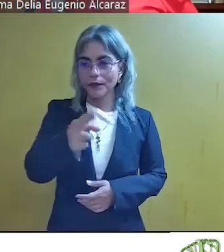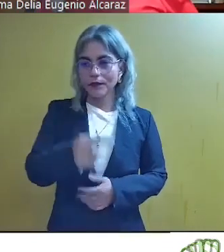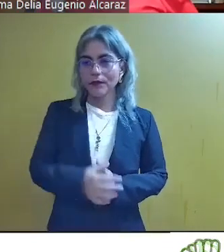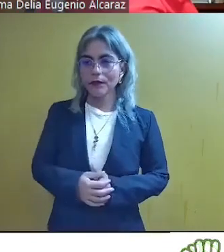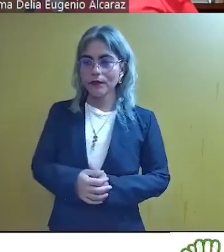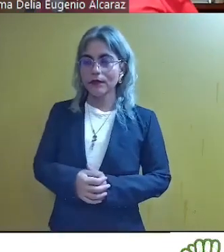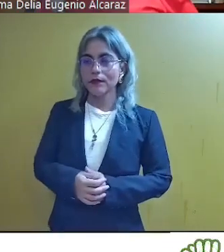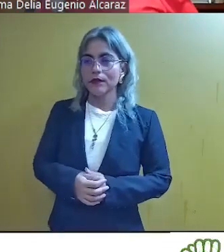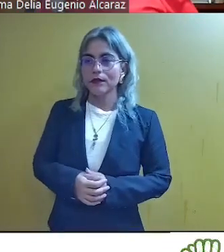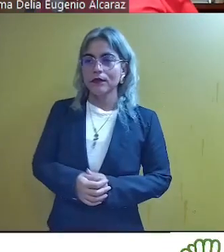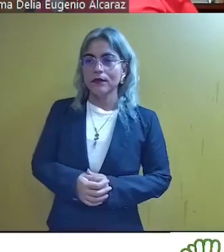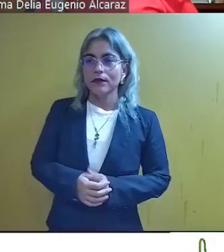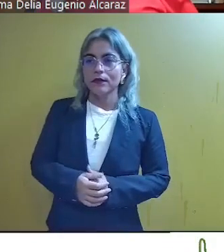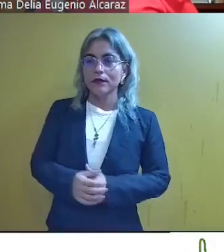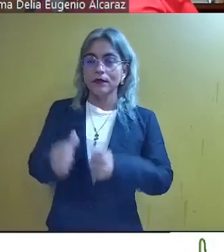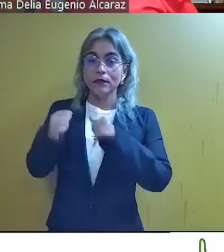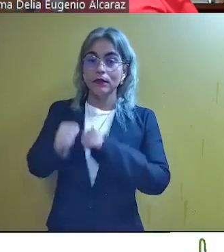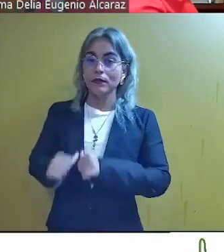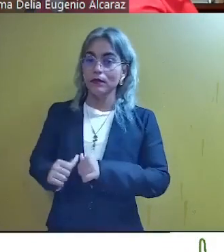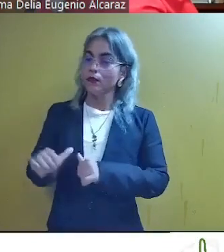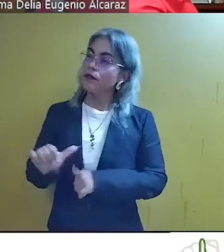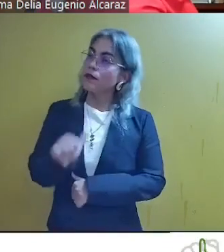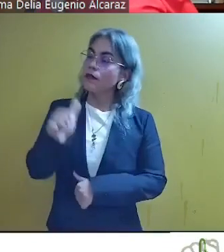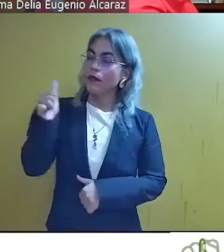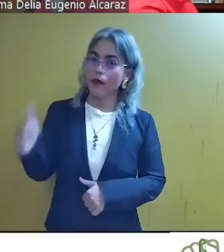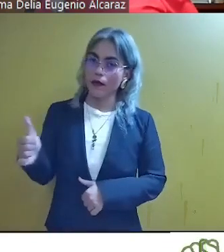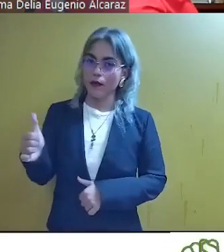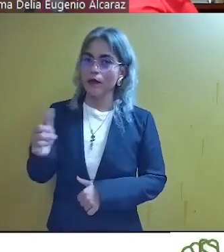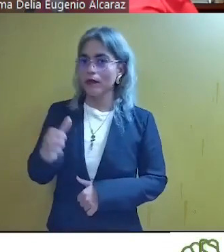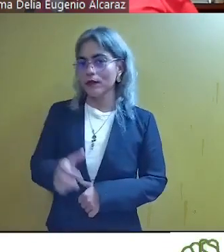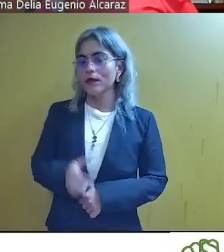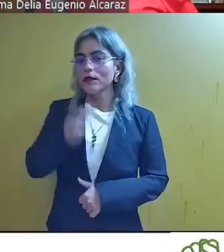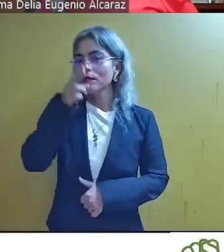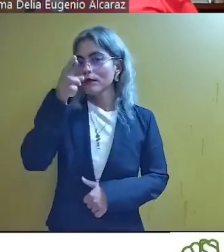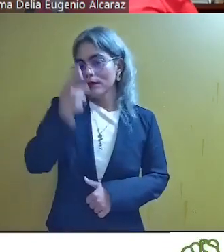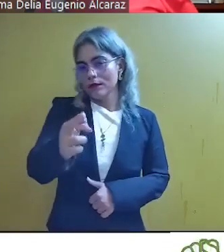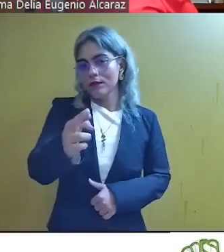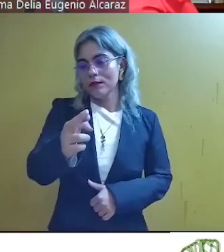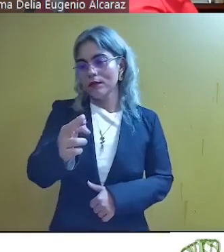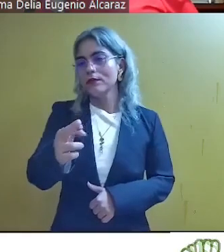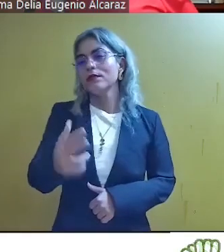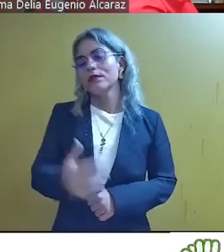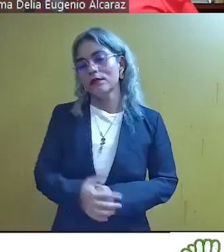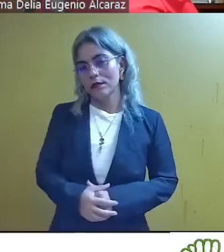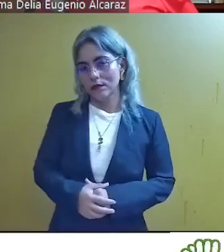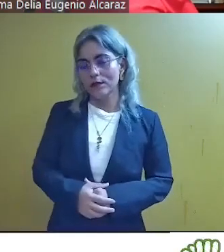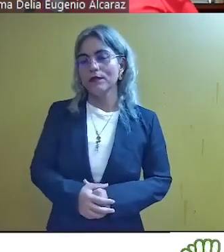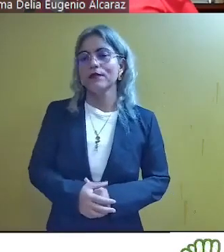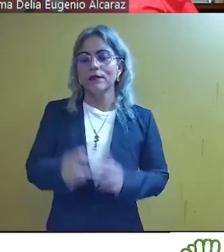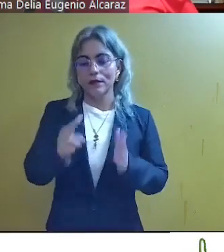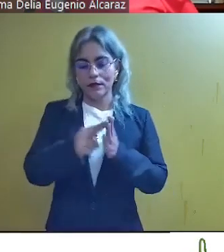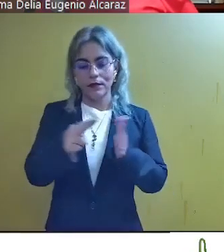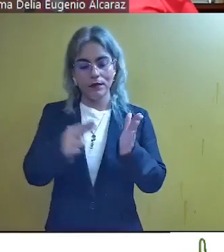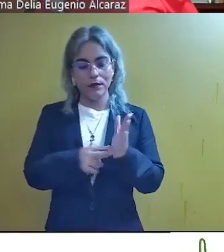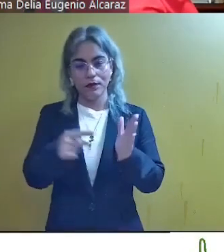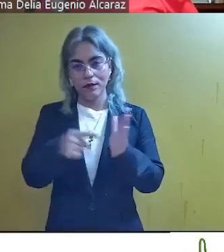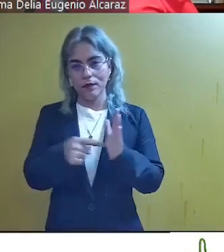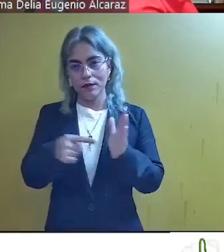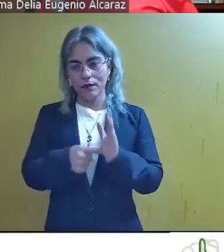dictamen emitido por una autoridad ajena al juicio, documento que a su vez se sustenta en una disposición normativa, Acuerdo